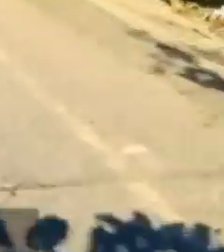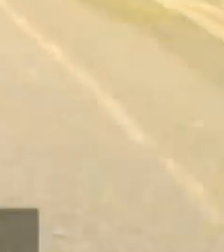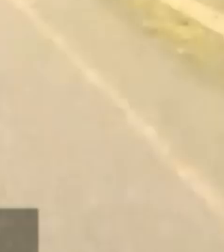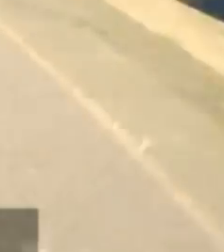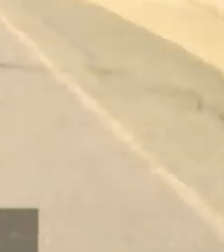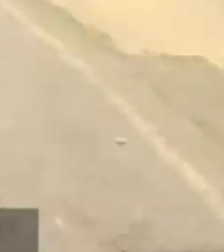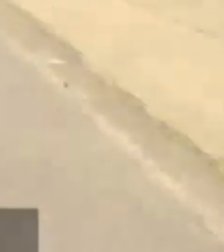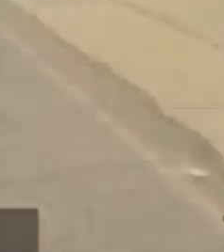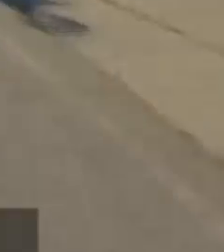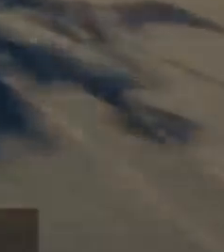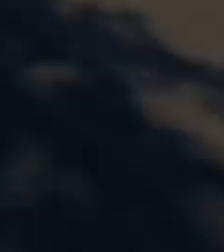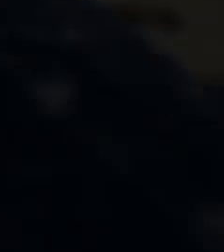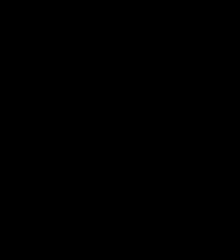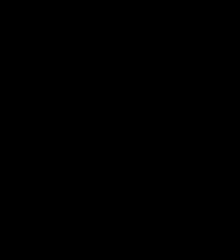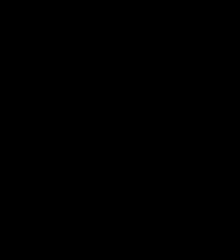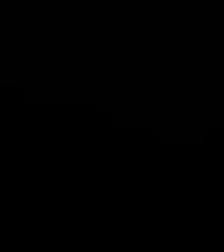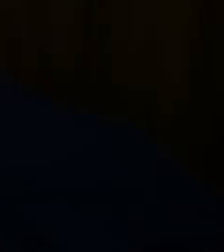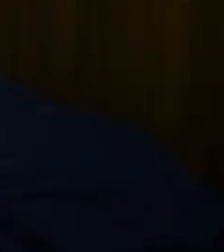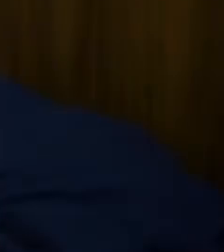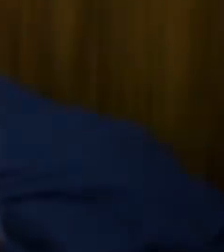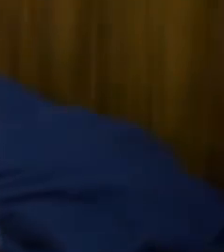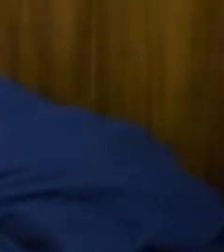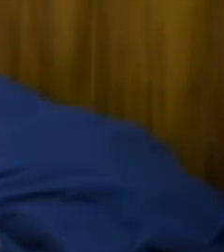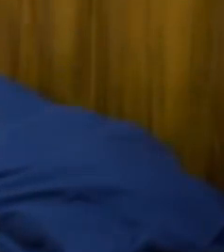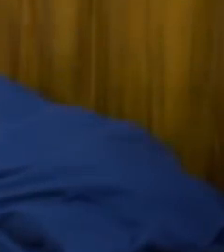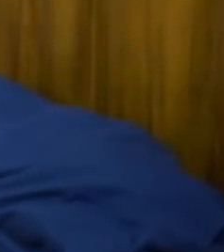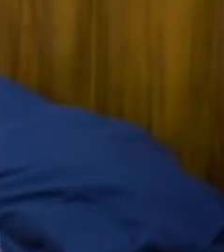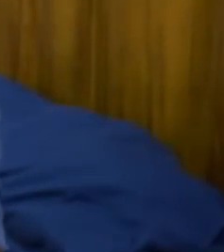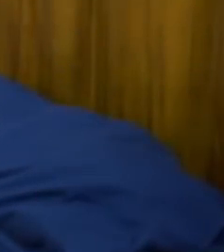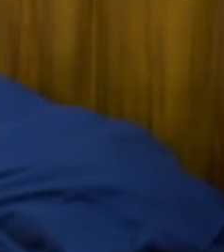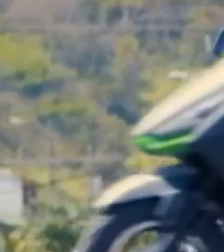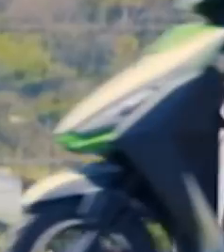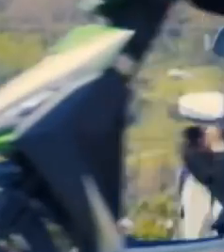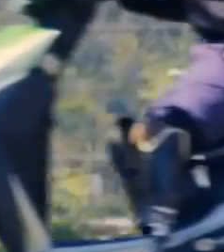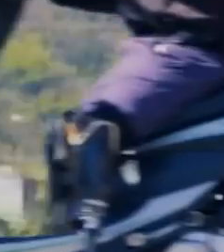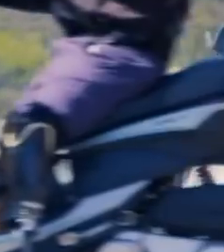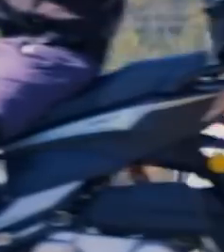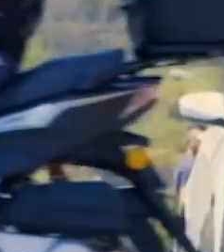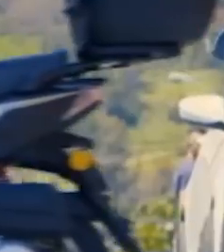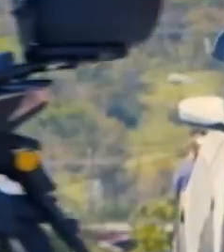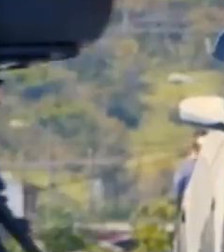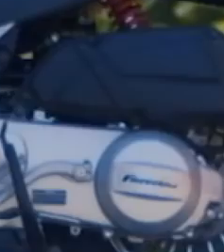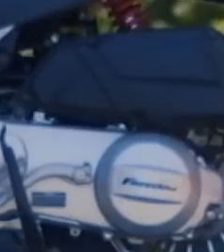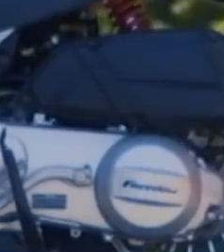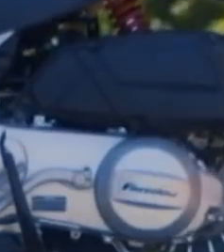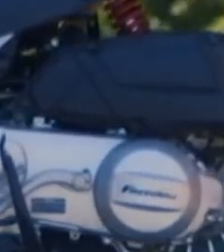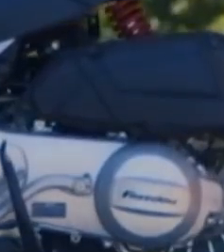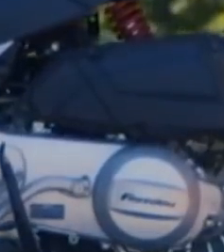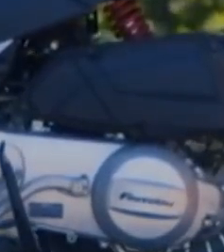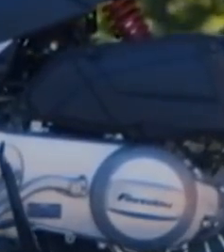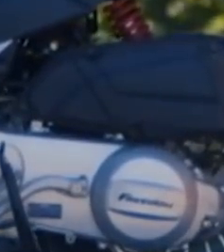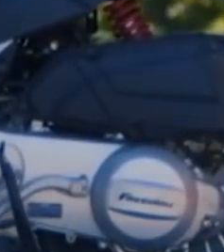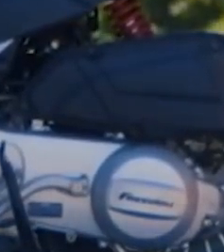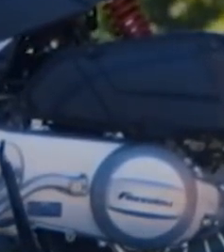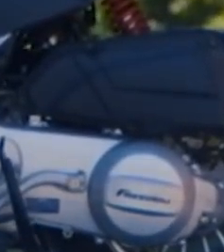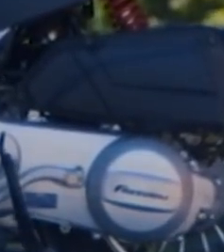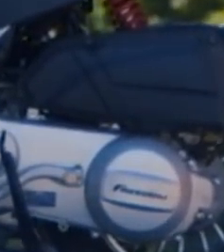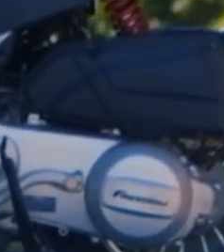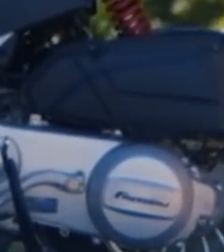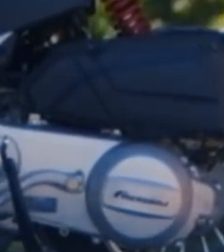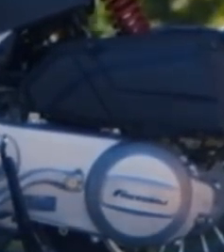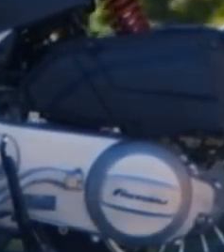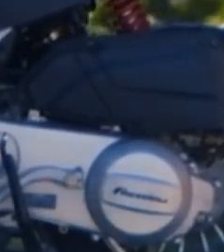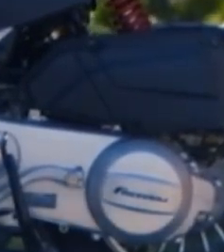un fuerte impacto con un automóvil. Si yo hubiera hecho conciencia de las consecuencias de un accidente, me habría protegido como lo hago